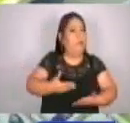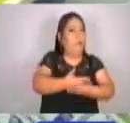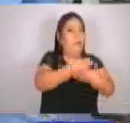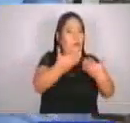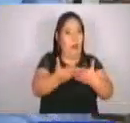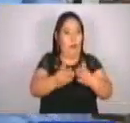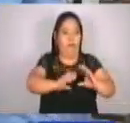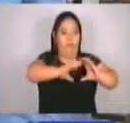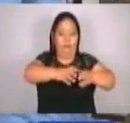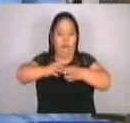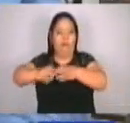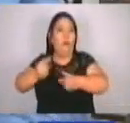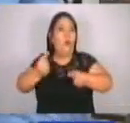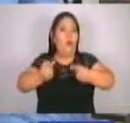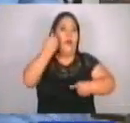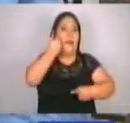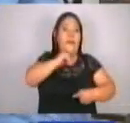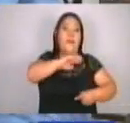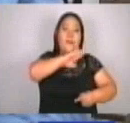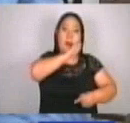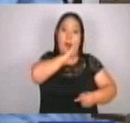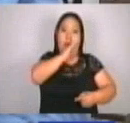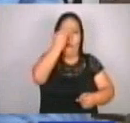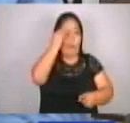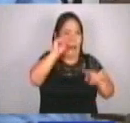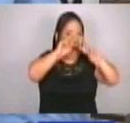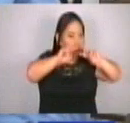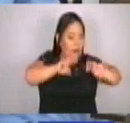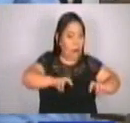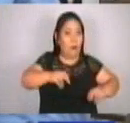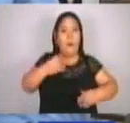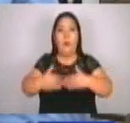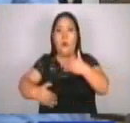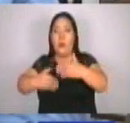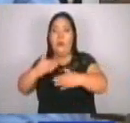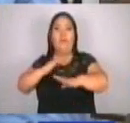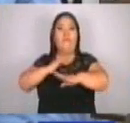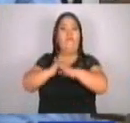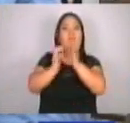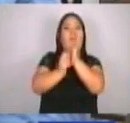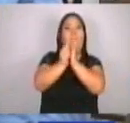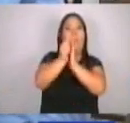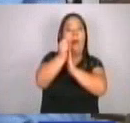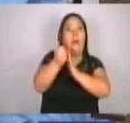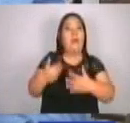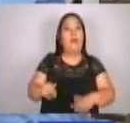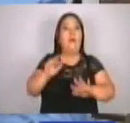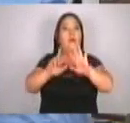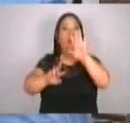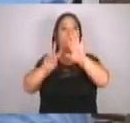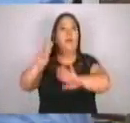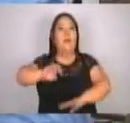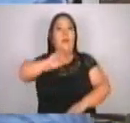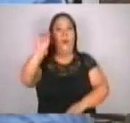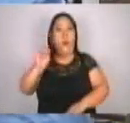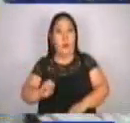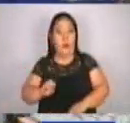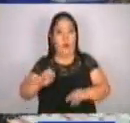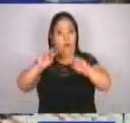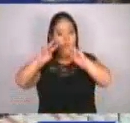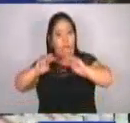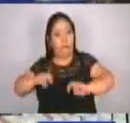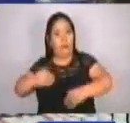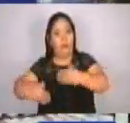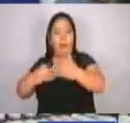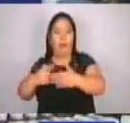las áreas más afectadas son las enfermedades desconocidas y los procedimientos contra el cáncer donde el 87 por de los tratamientos